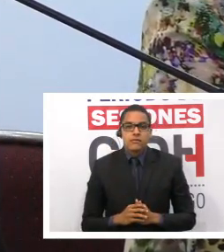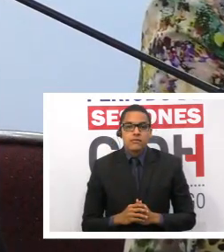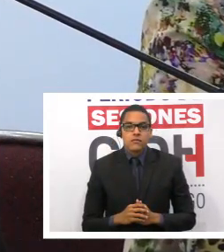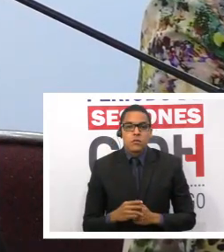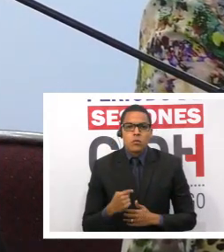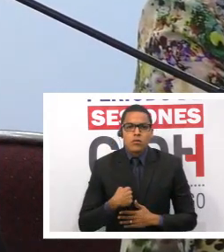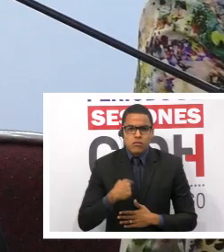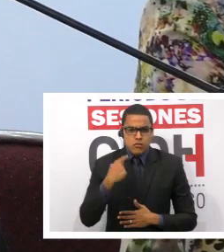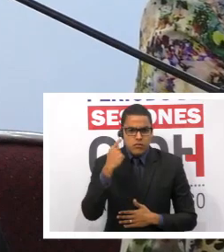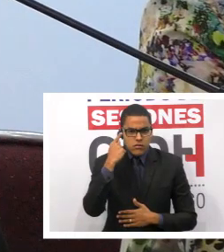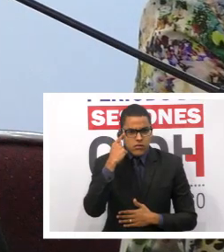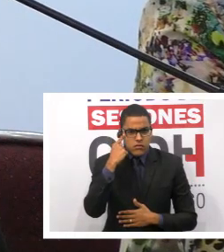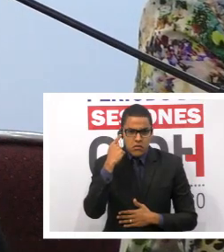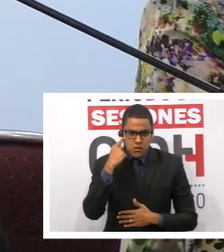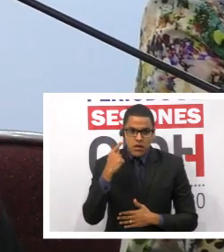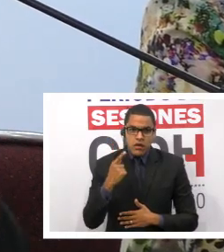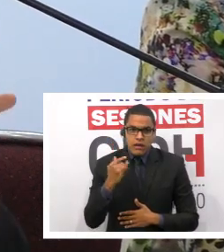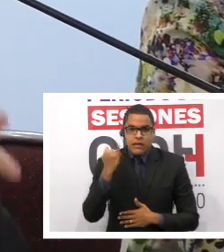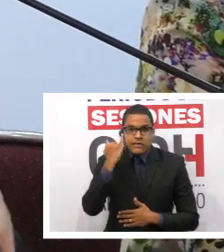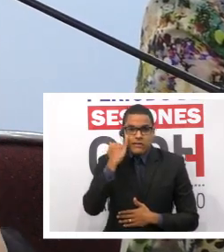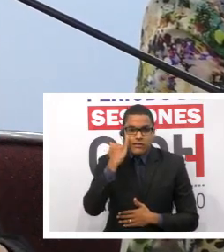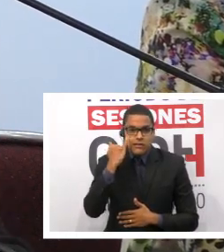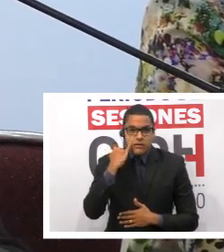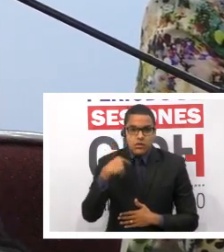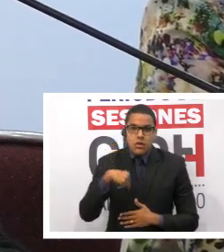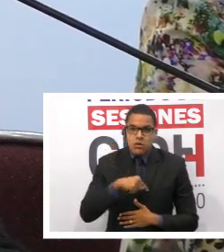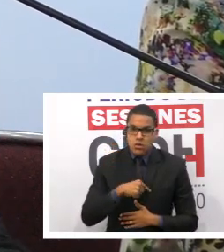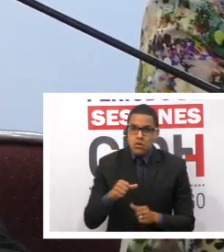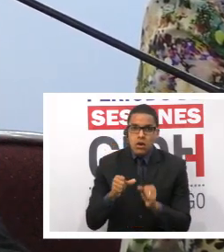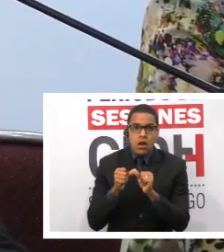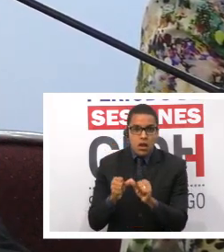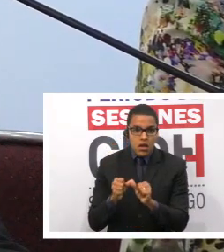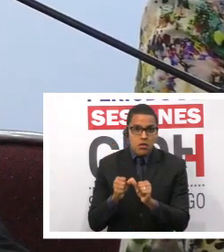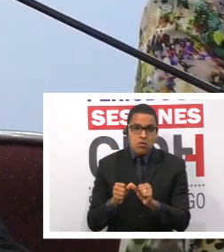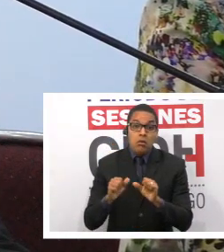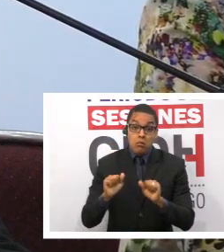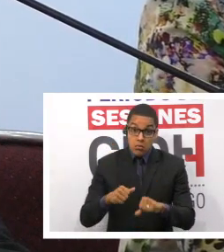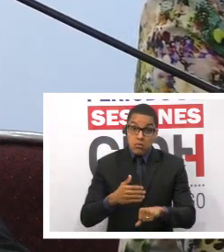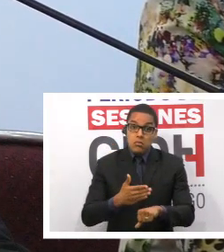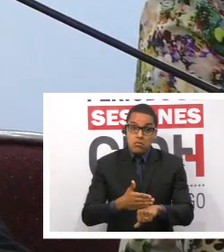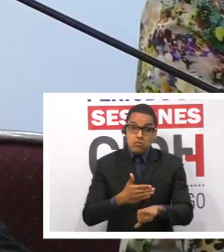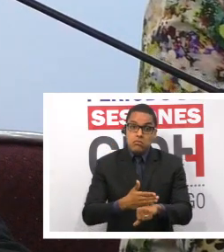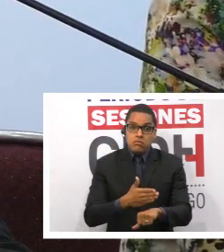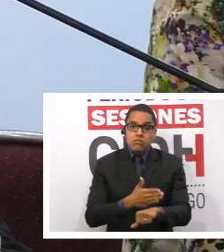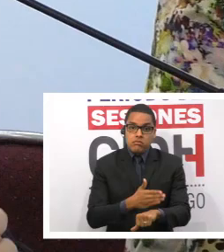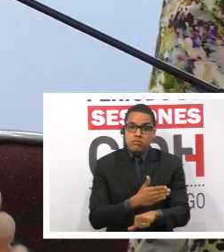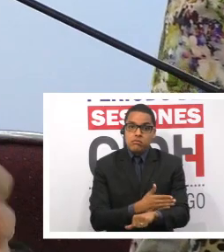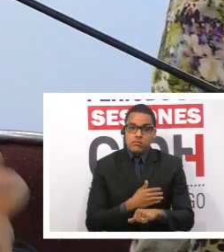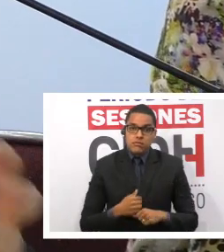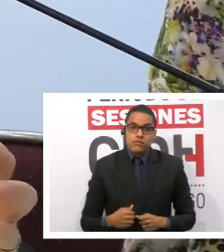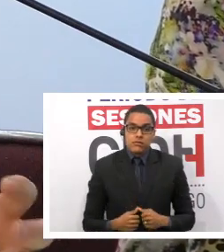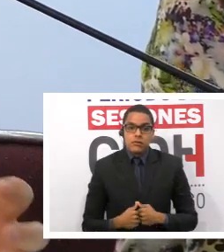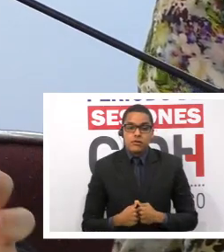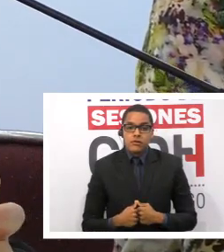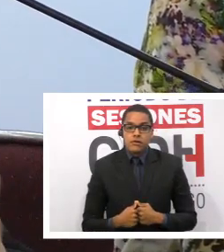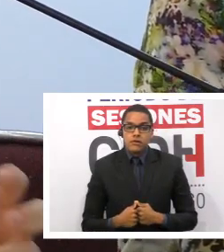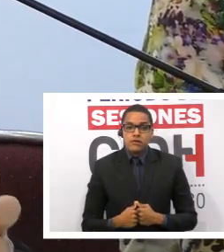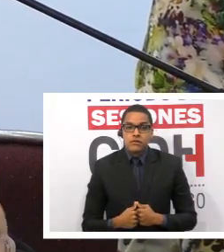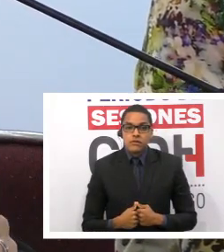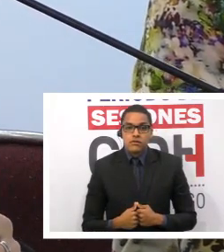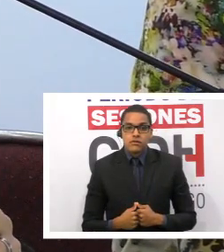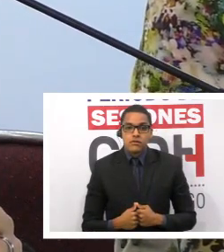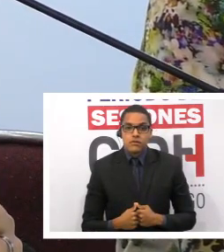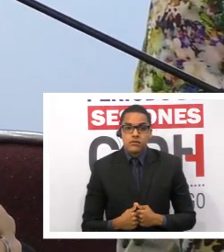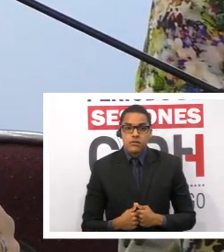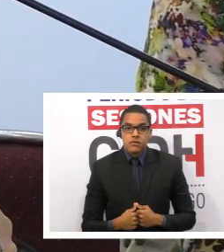muy fructífero y para terminar también algo interesante que ha dicho la comisionada esto no se limita el